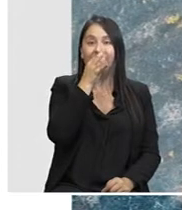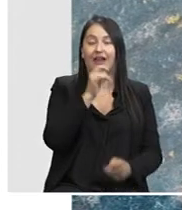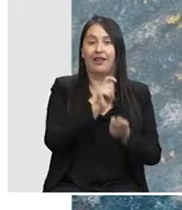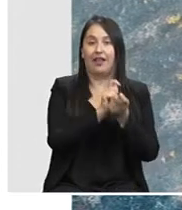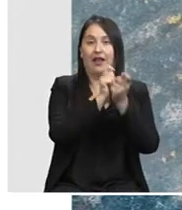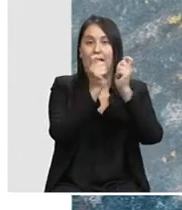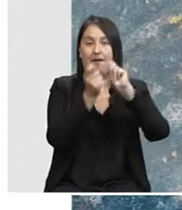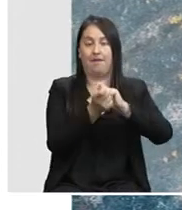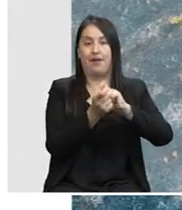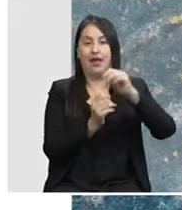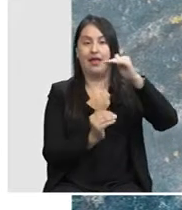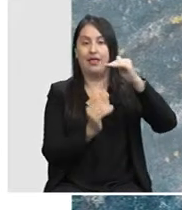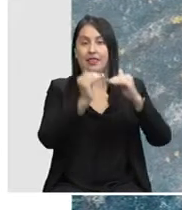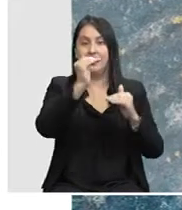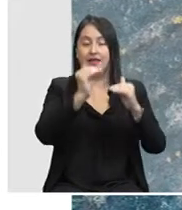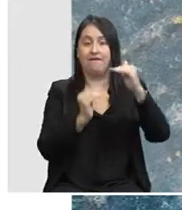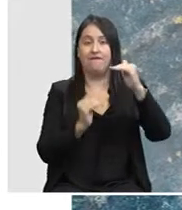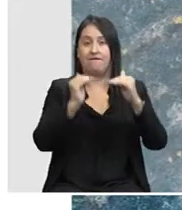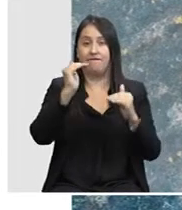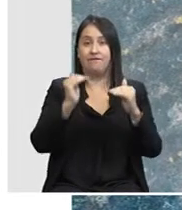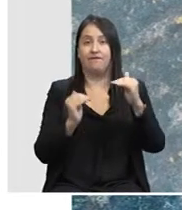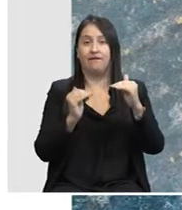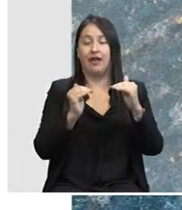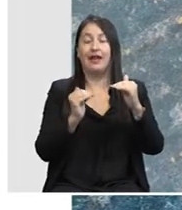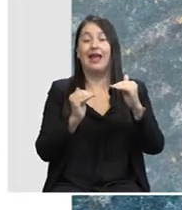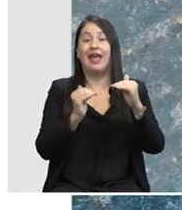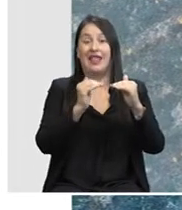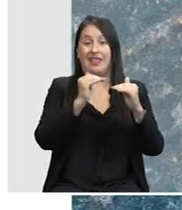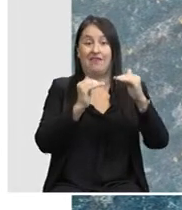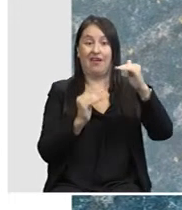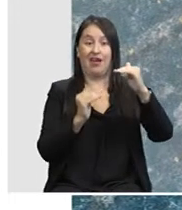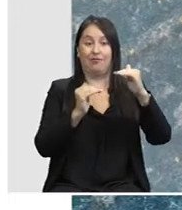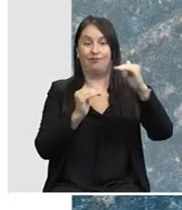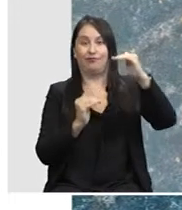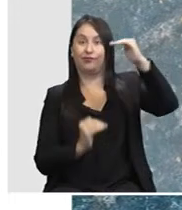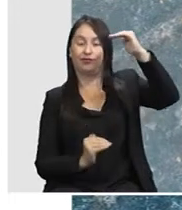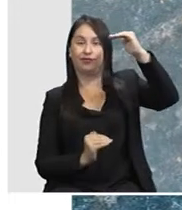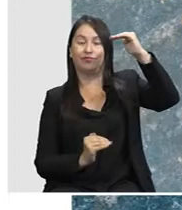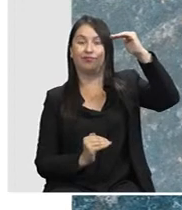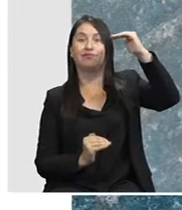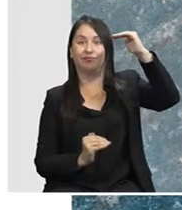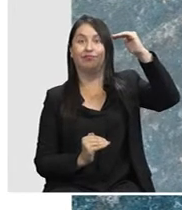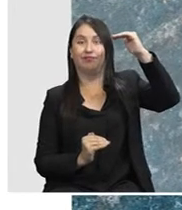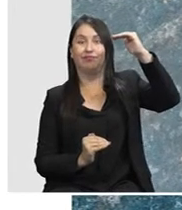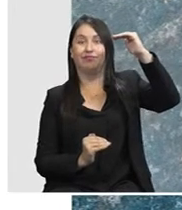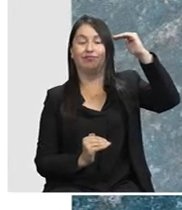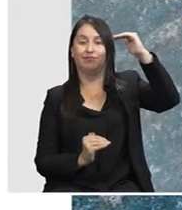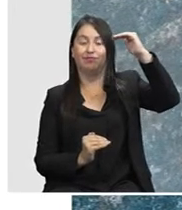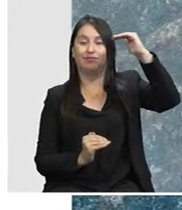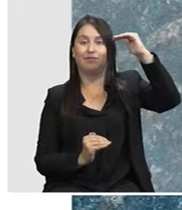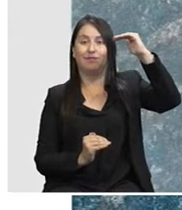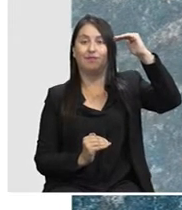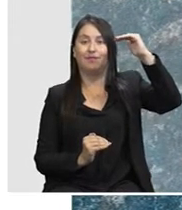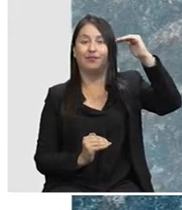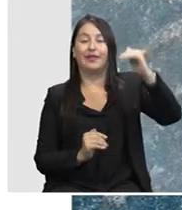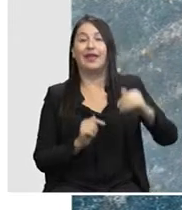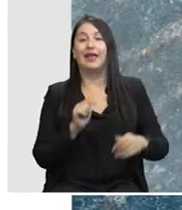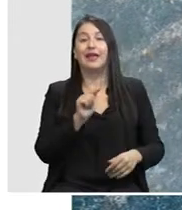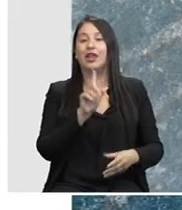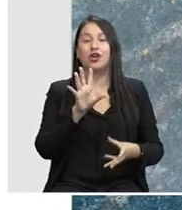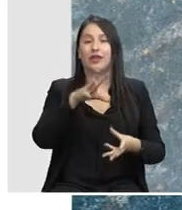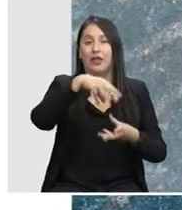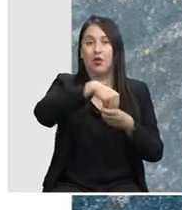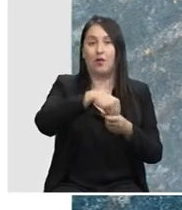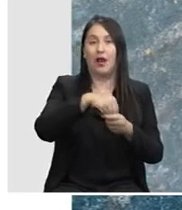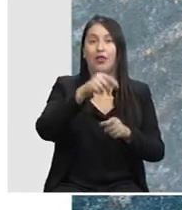nivel, como pueden ver todos los países, el nivel de desigualdad sube, que no es tan sorprendente cuando uno piensa, bueno, claro, estamos incorporando los ingresos de